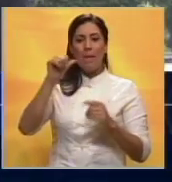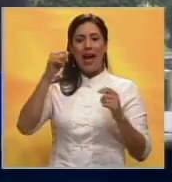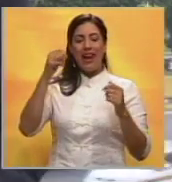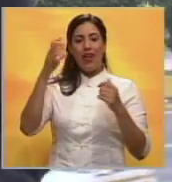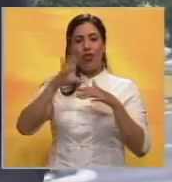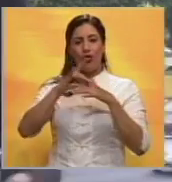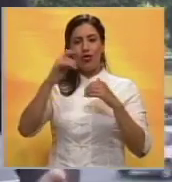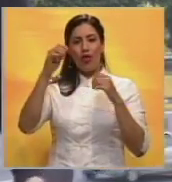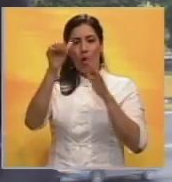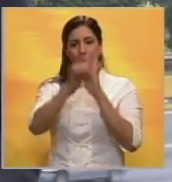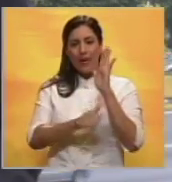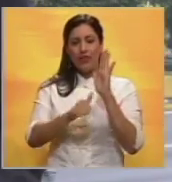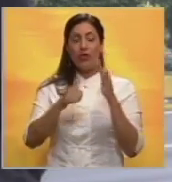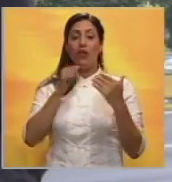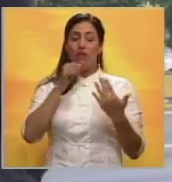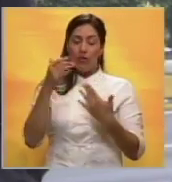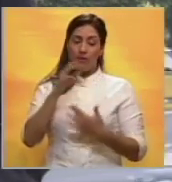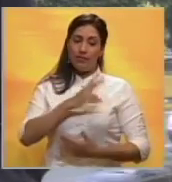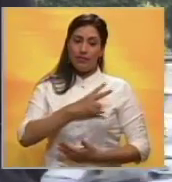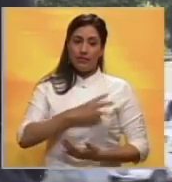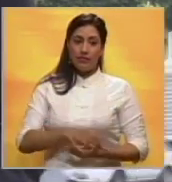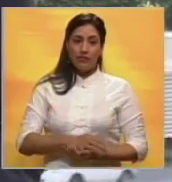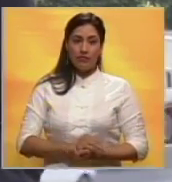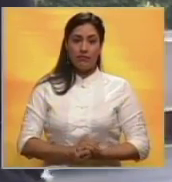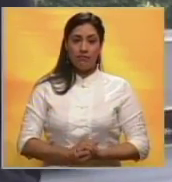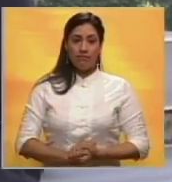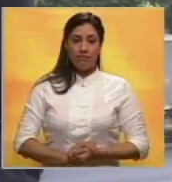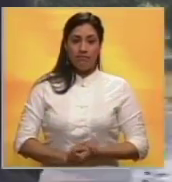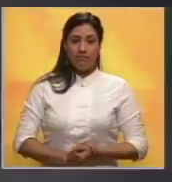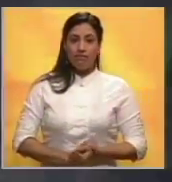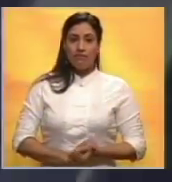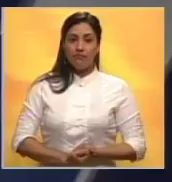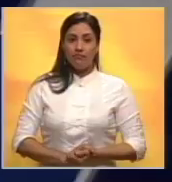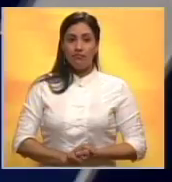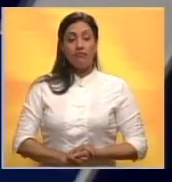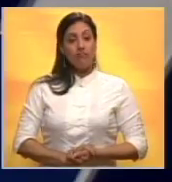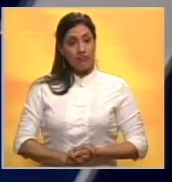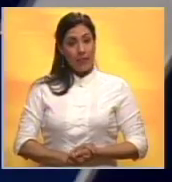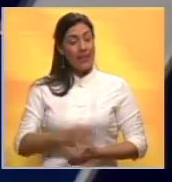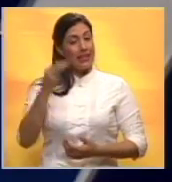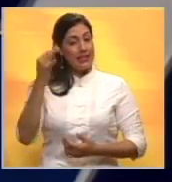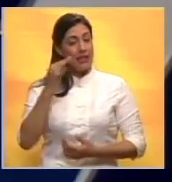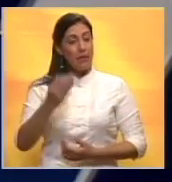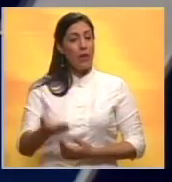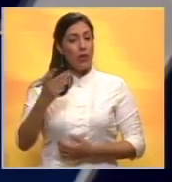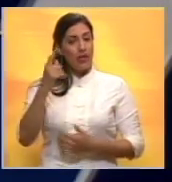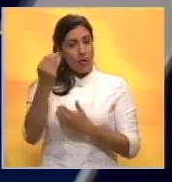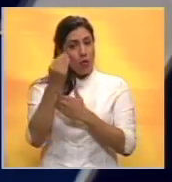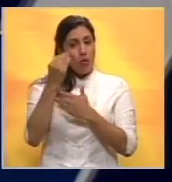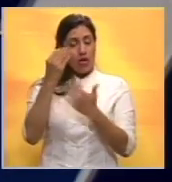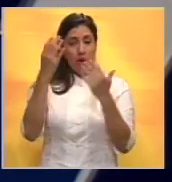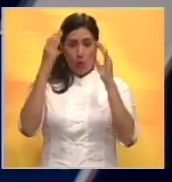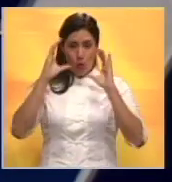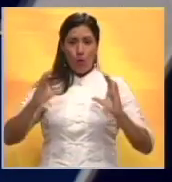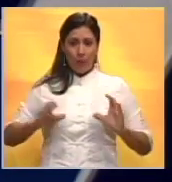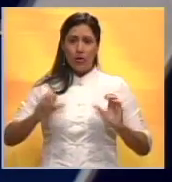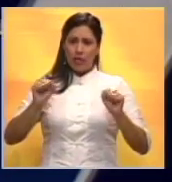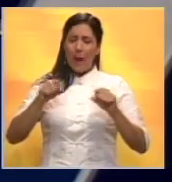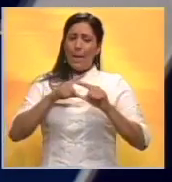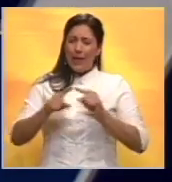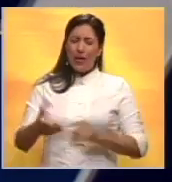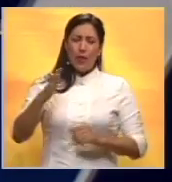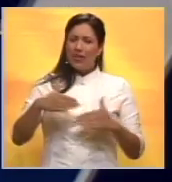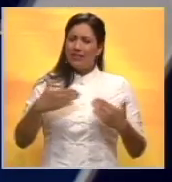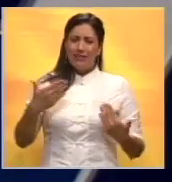praxis euclides otillo noticiera previsión siempre es importante cuidar nuestra imagen pero más